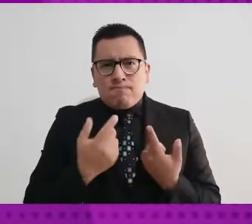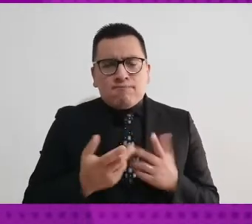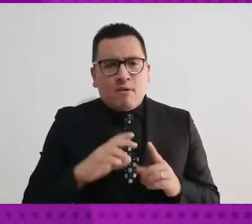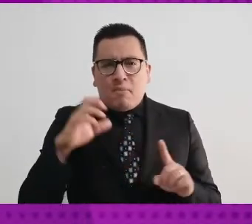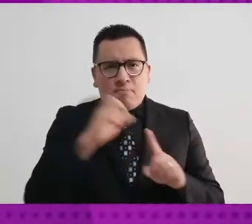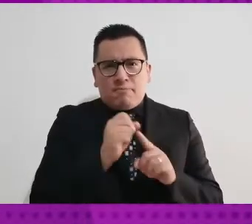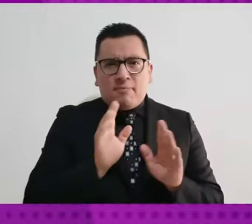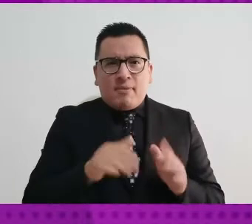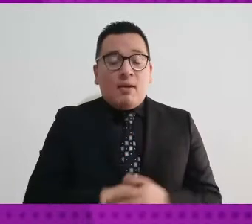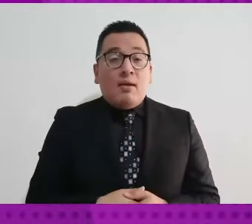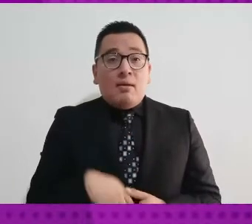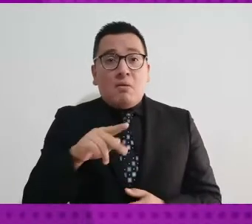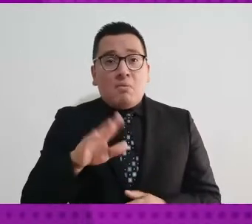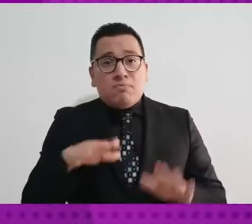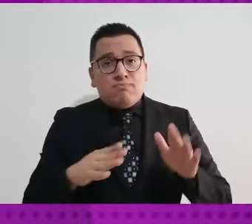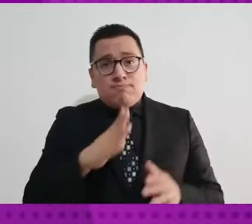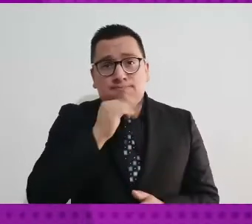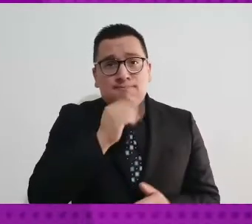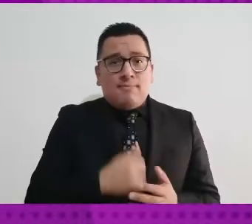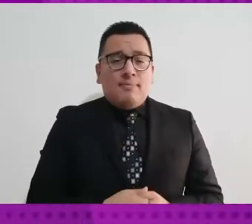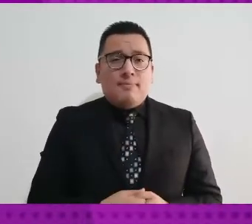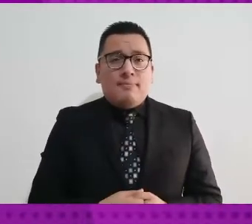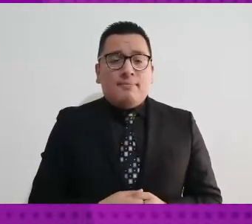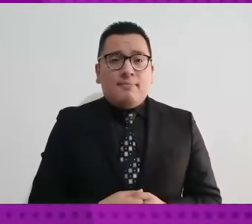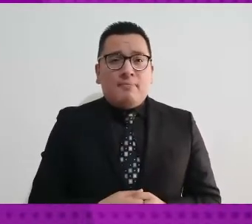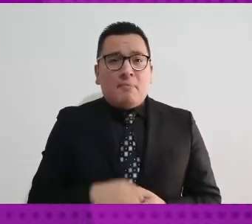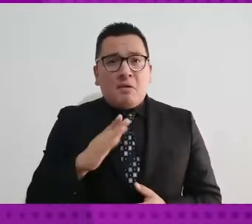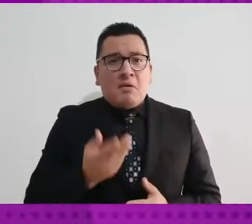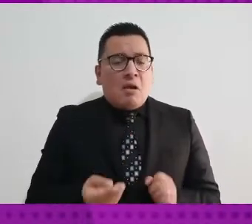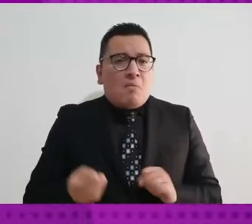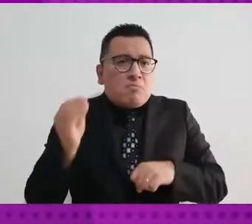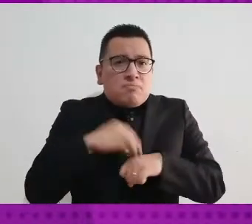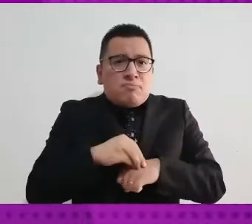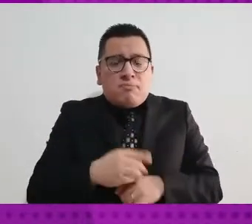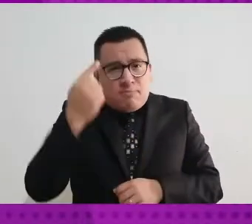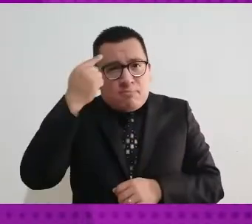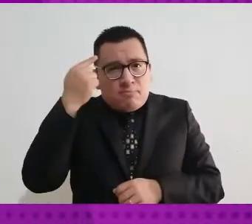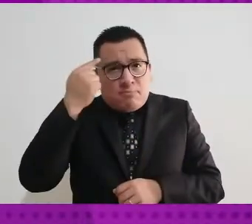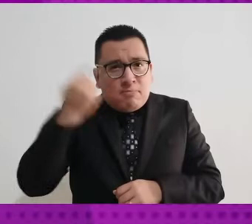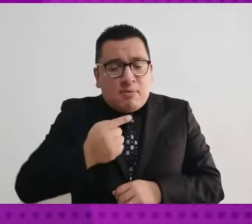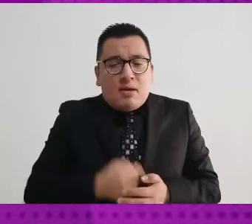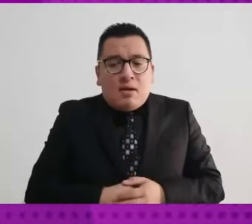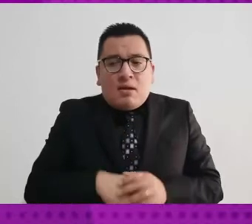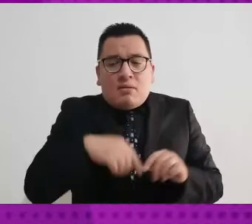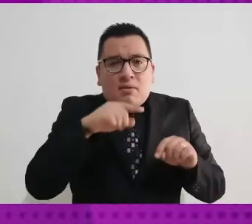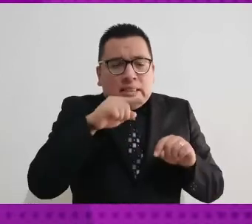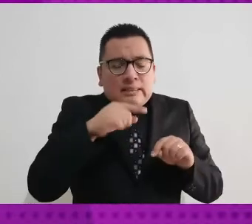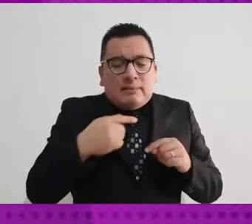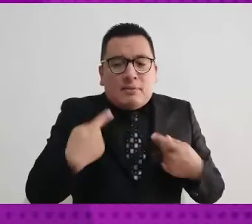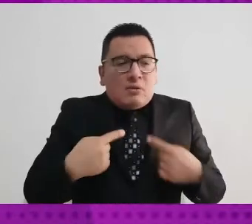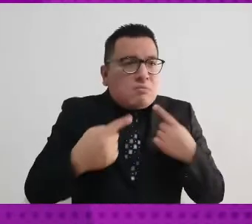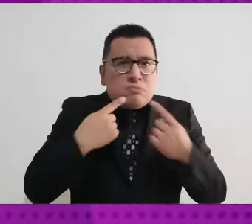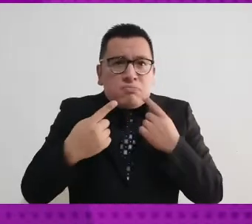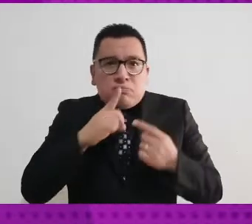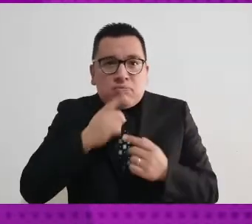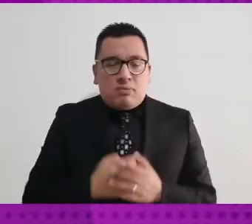contiendas políticas y en otros casos no, más bien fueron, por así decirlo, matizados para que no estuvieran presentes en la discusión